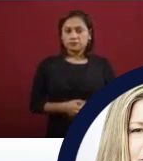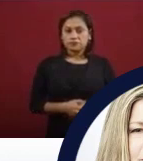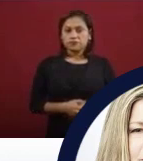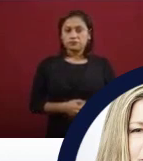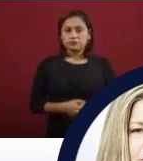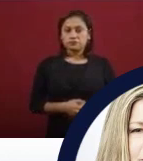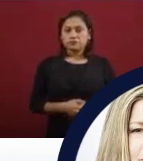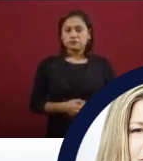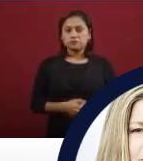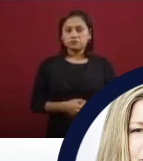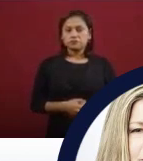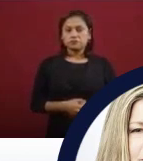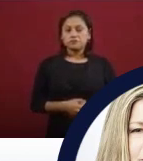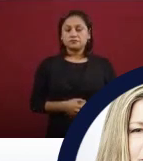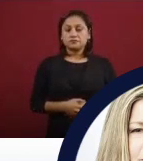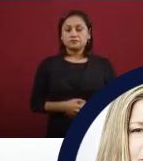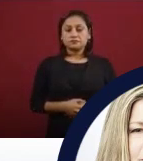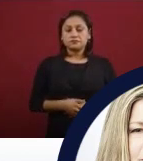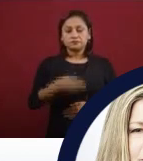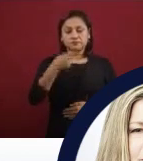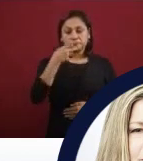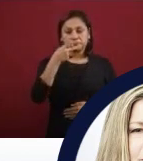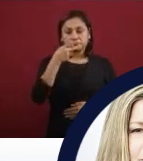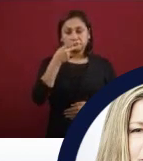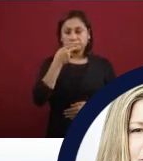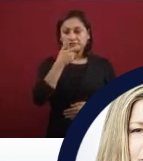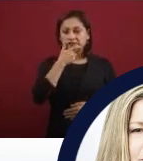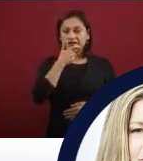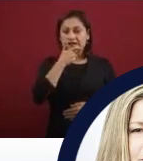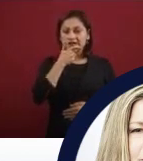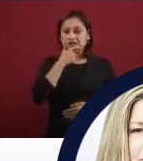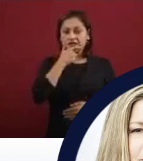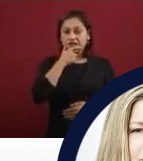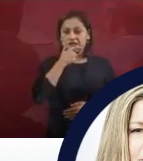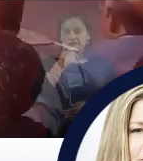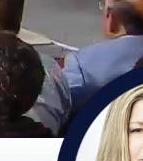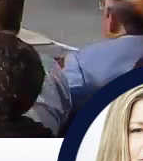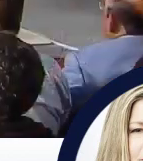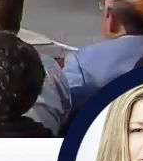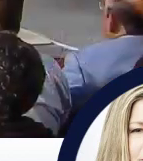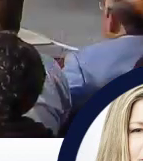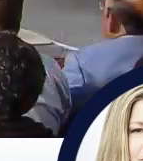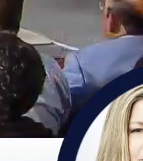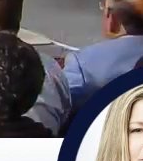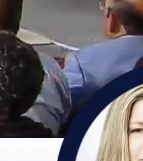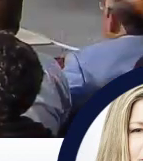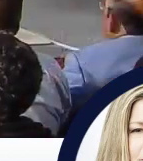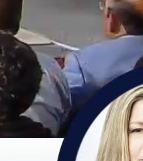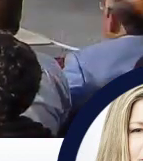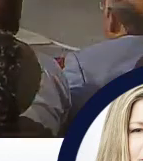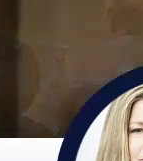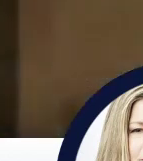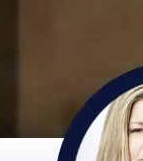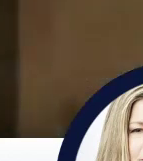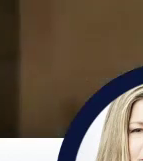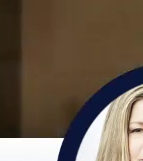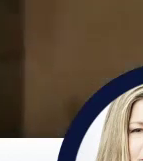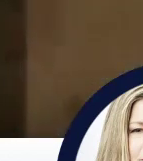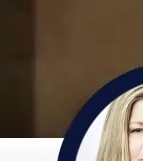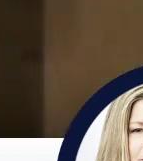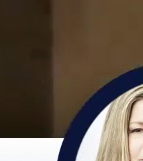hicieron, sabiendo que eran ellos, pues nadie está a salvo. Porque yo siento que no hay